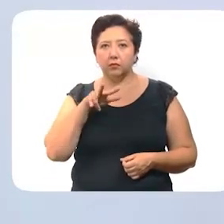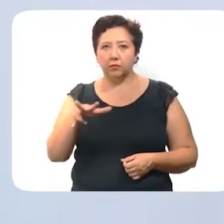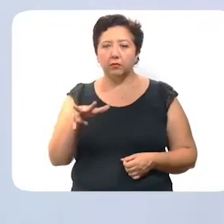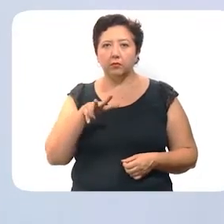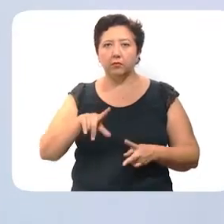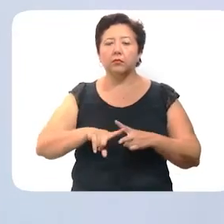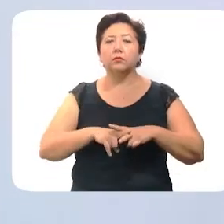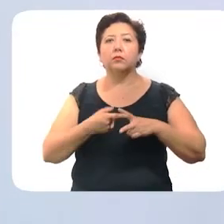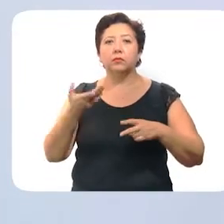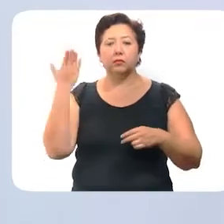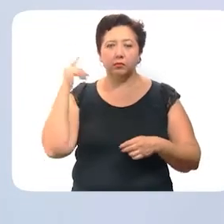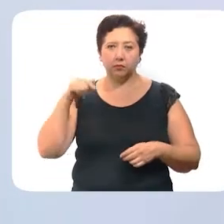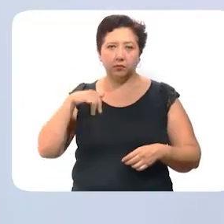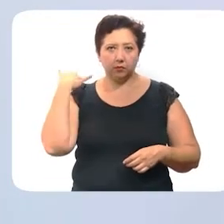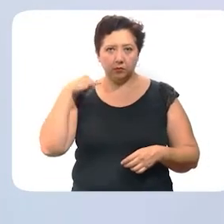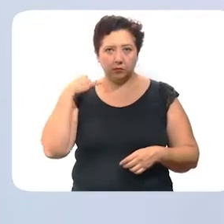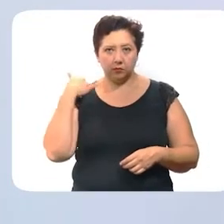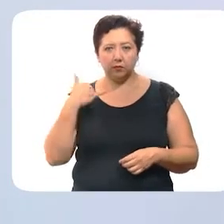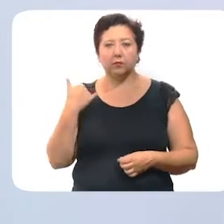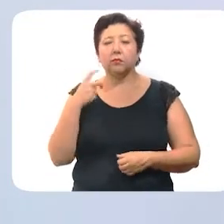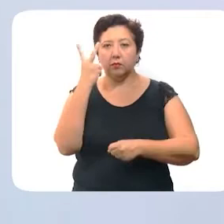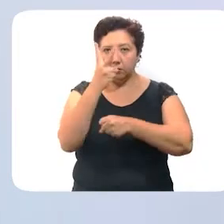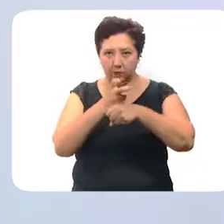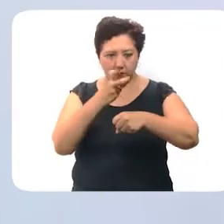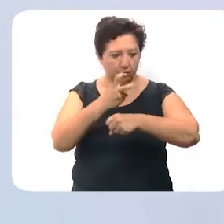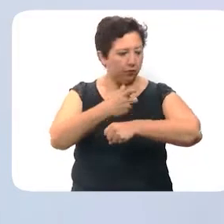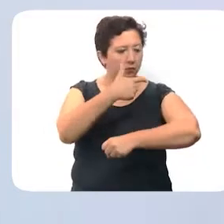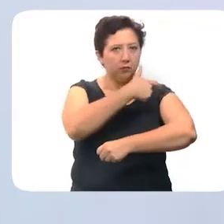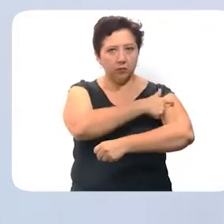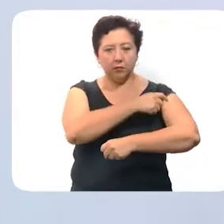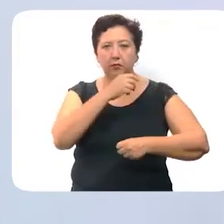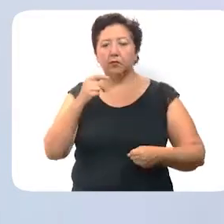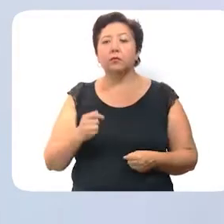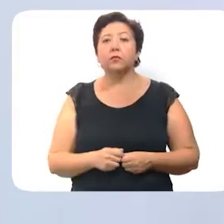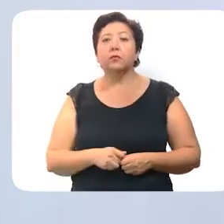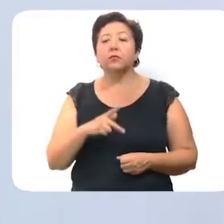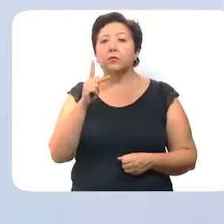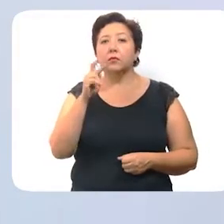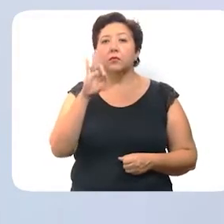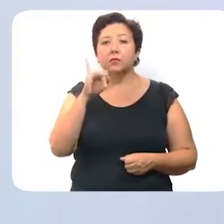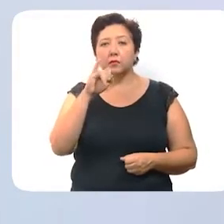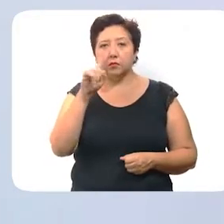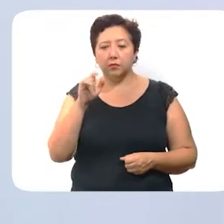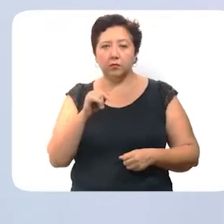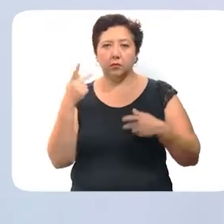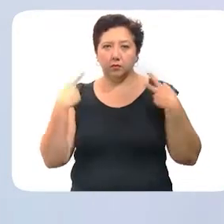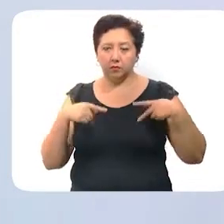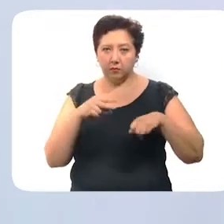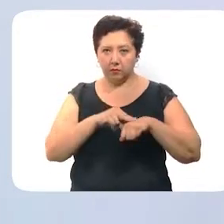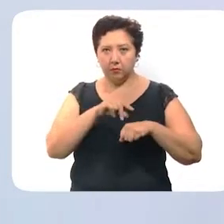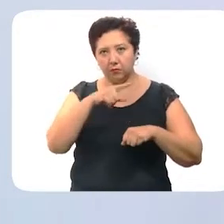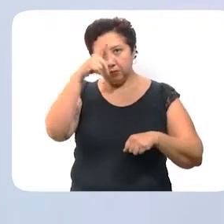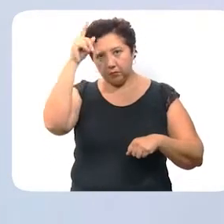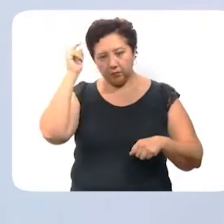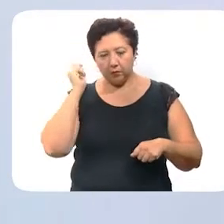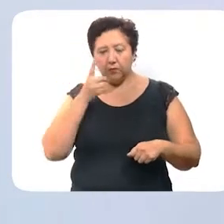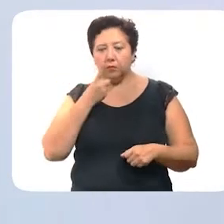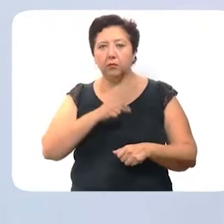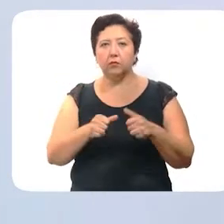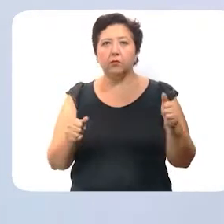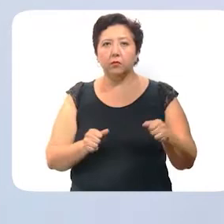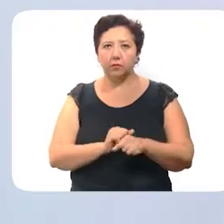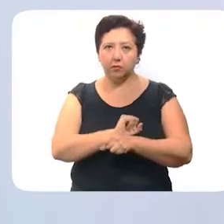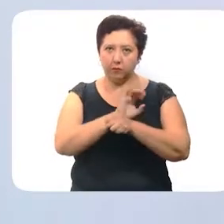18 inició en Yucatán la aplicación de la segunda dosis de la vacuna contra el coronavirus al personal de salud de primera línea de las